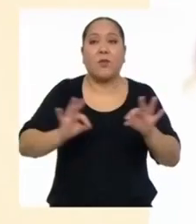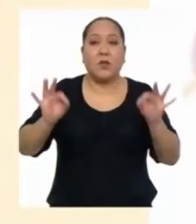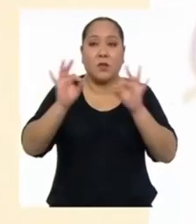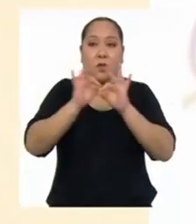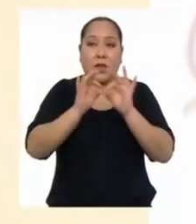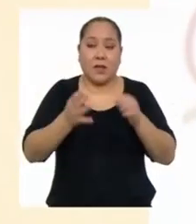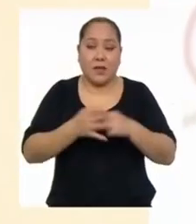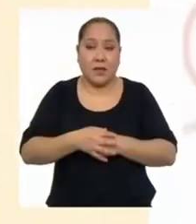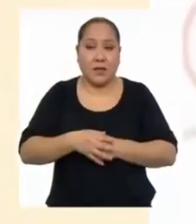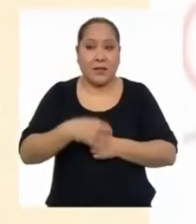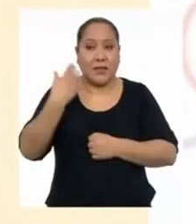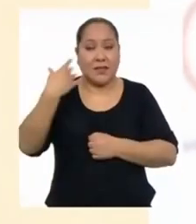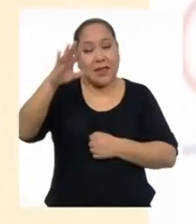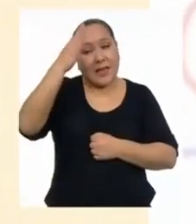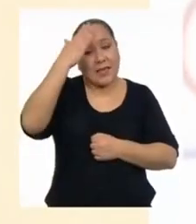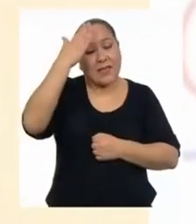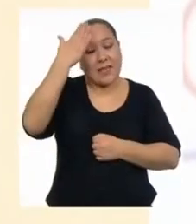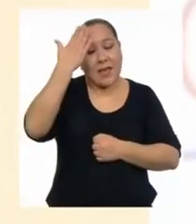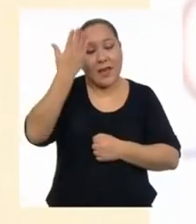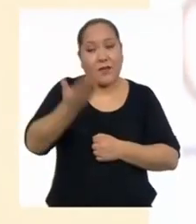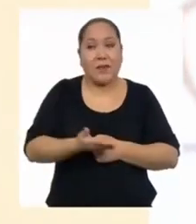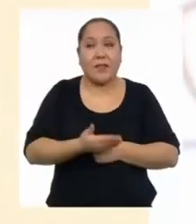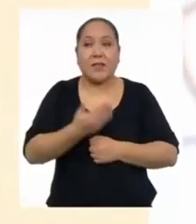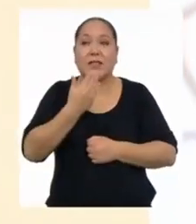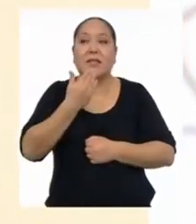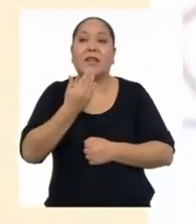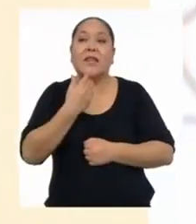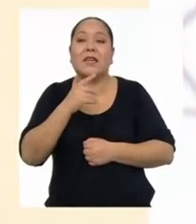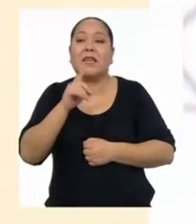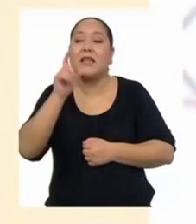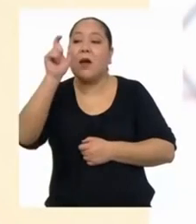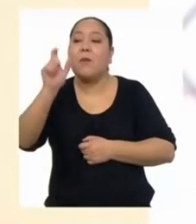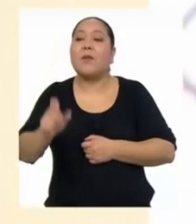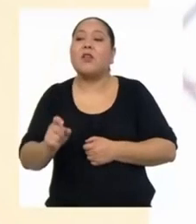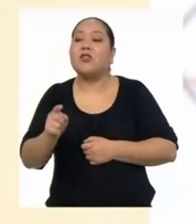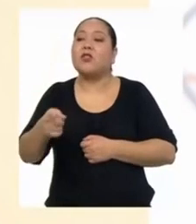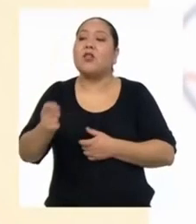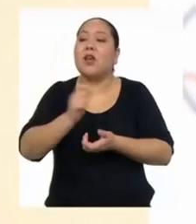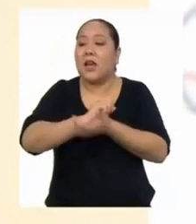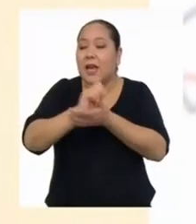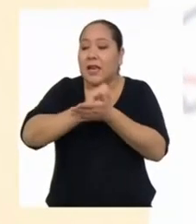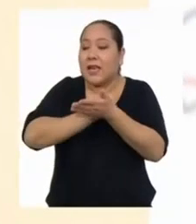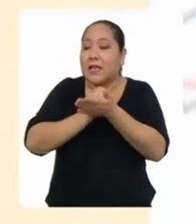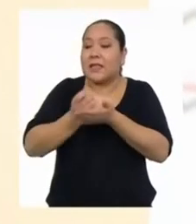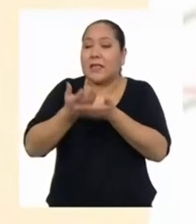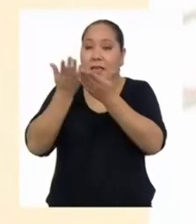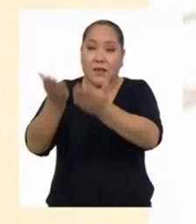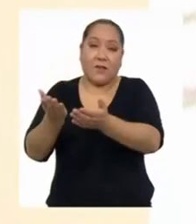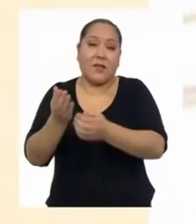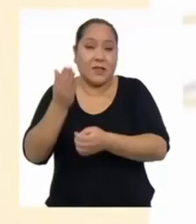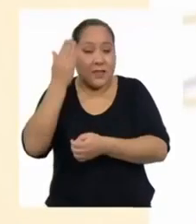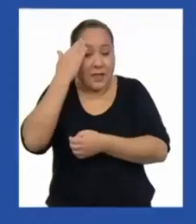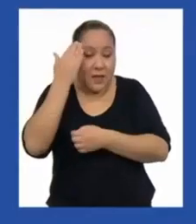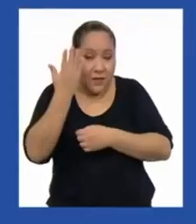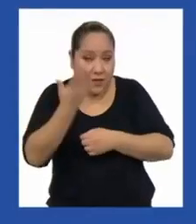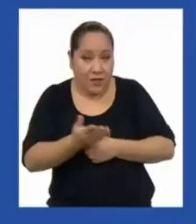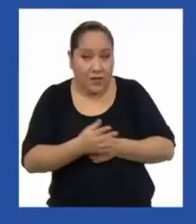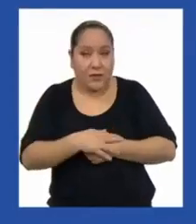sabes quiénes serán los destinatarios del testimonio?